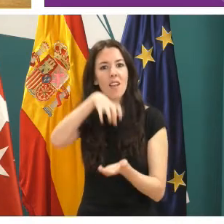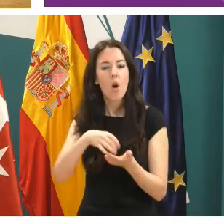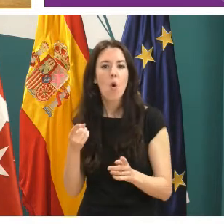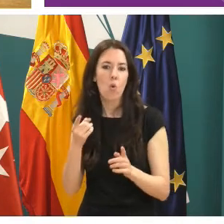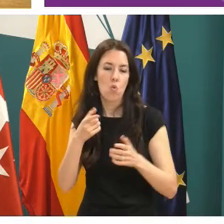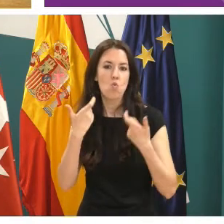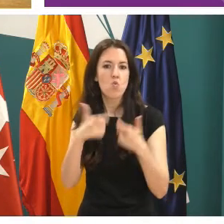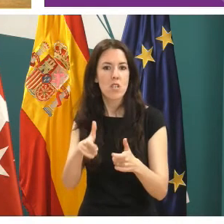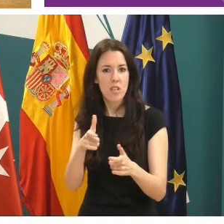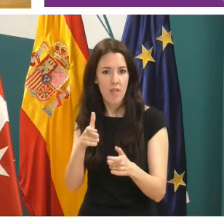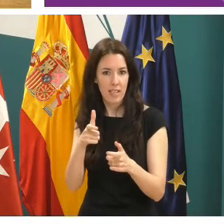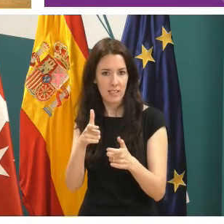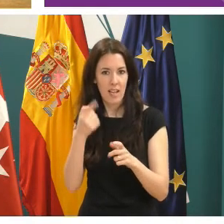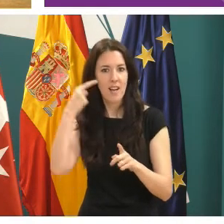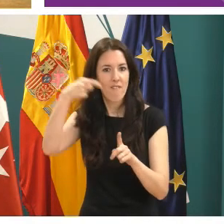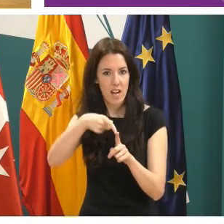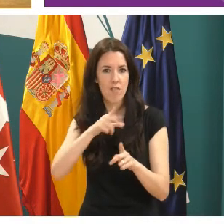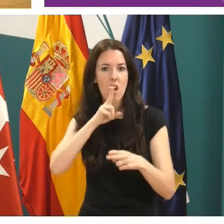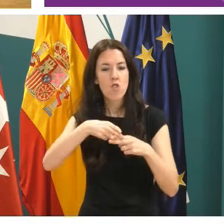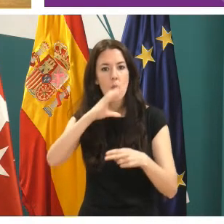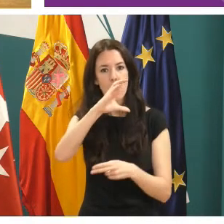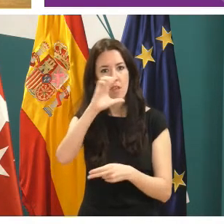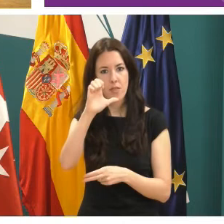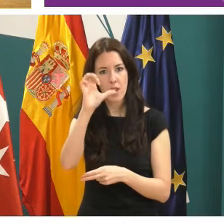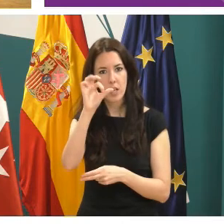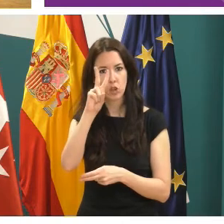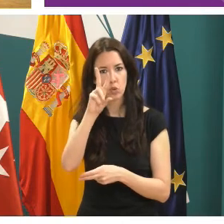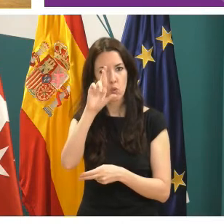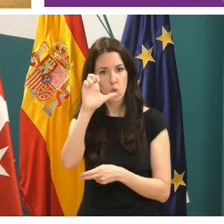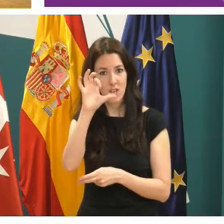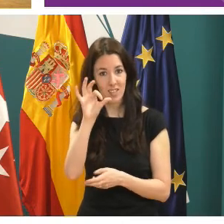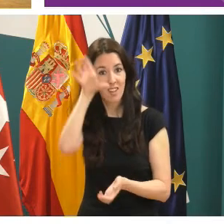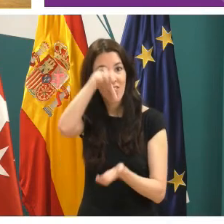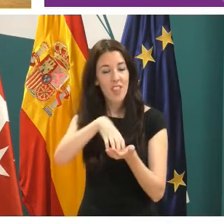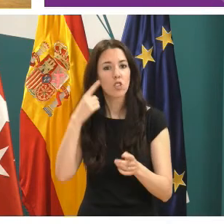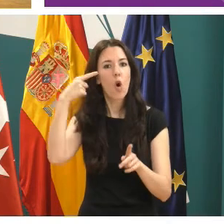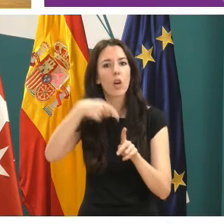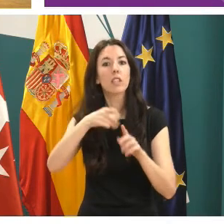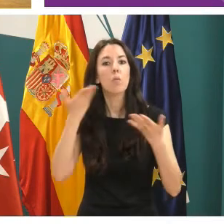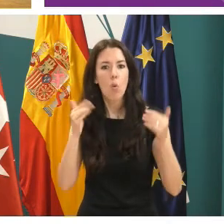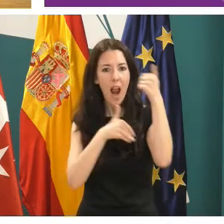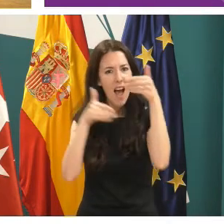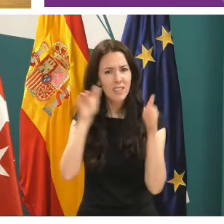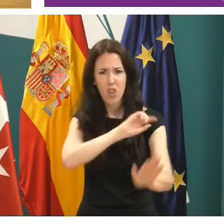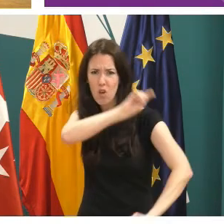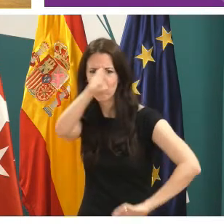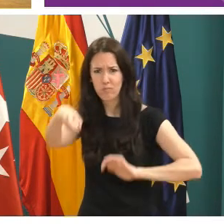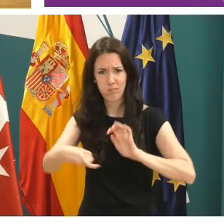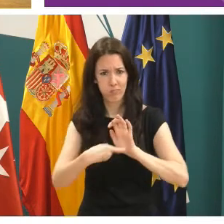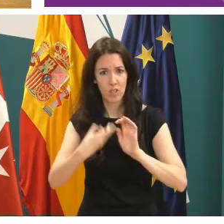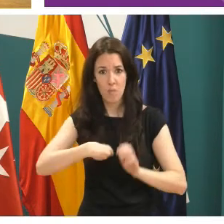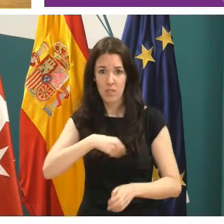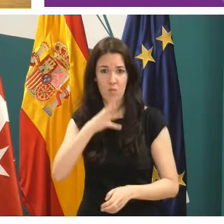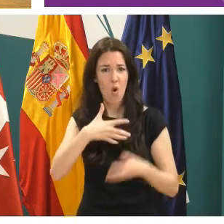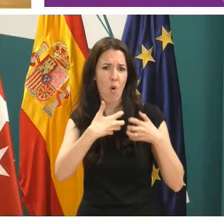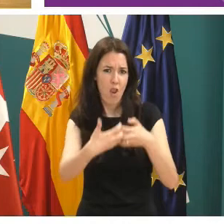referencia, lo que se llaman CESURES, ¿vale? Estos centros lo que tienen como objetivo es la atención integral, esto que tanto